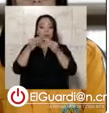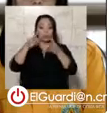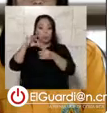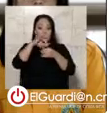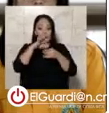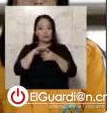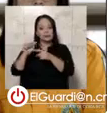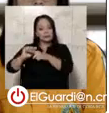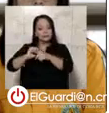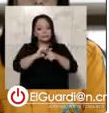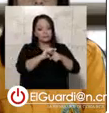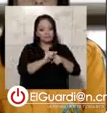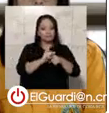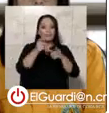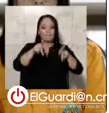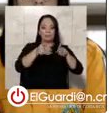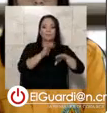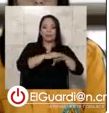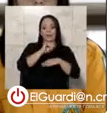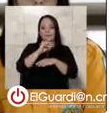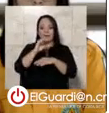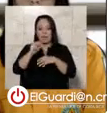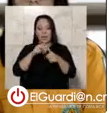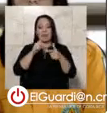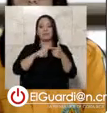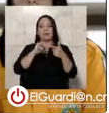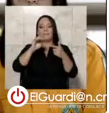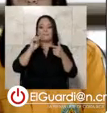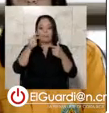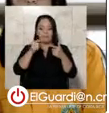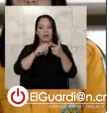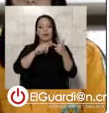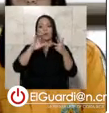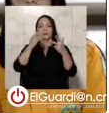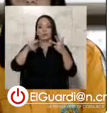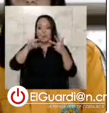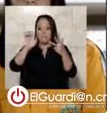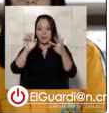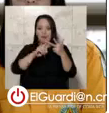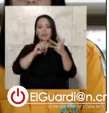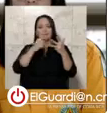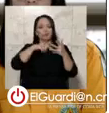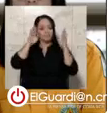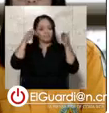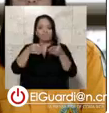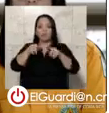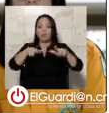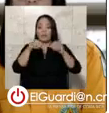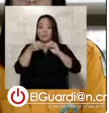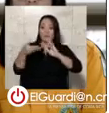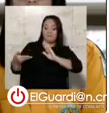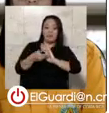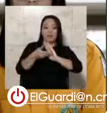con expertos del IMN, el MAC y Comisión Nacional de Emergencias, focalizando en las zonas más afectadas con el déficit